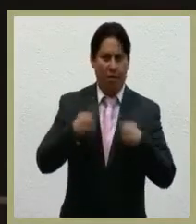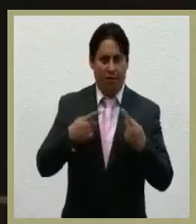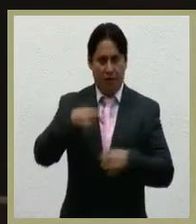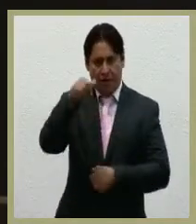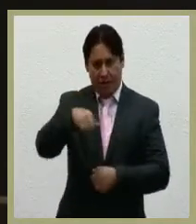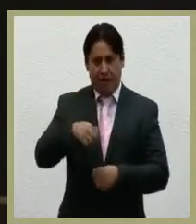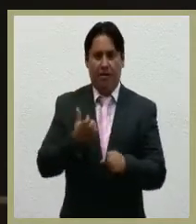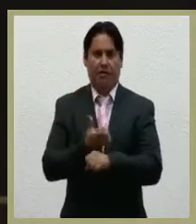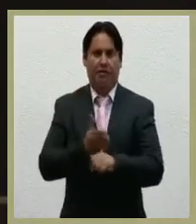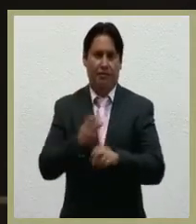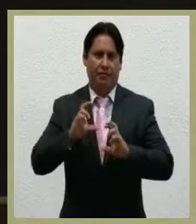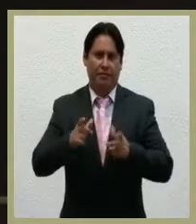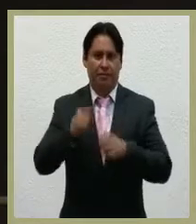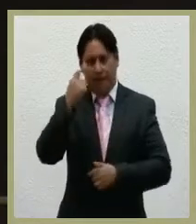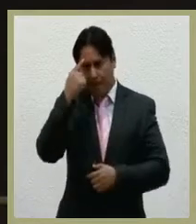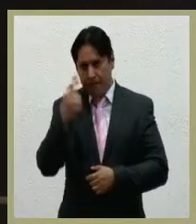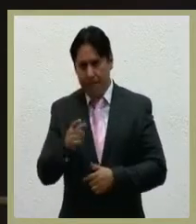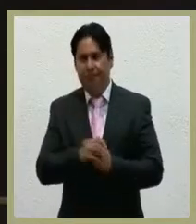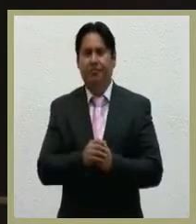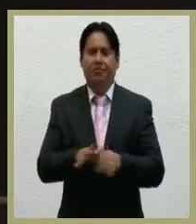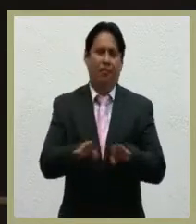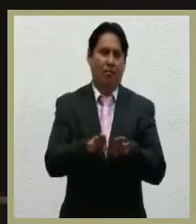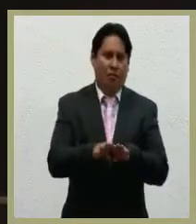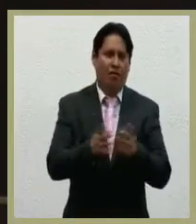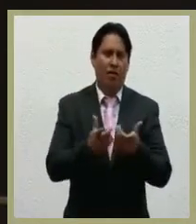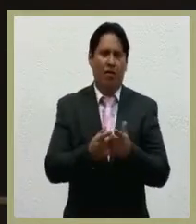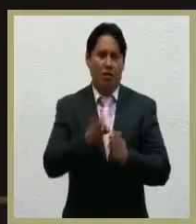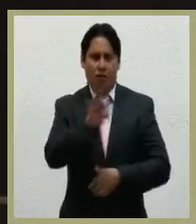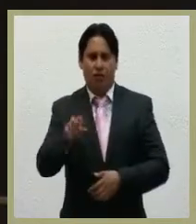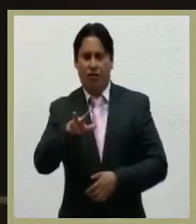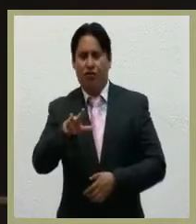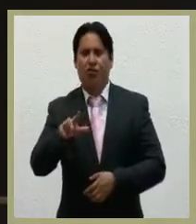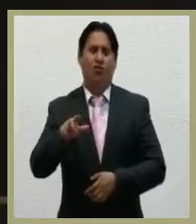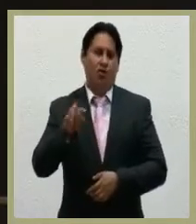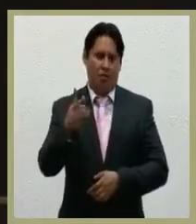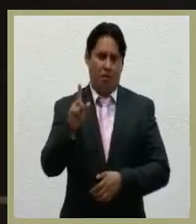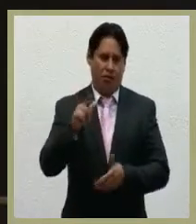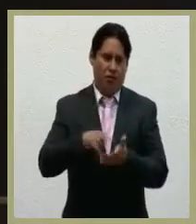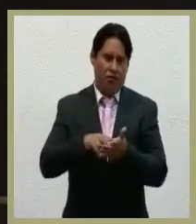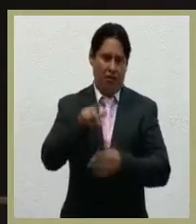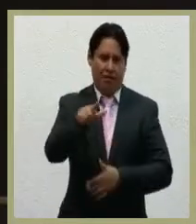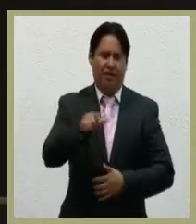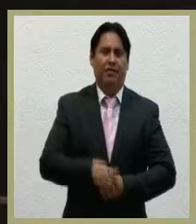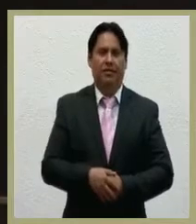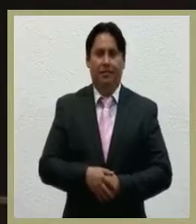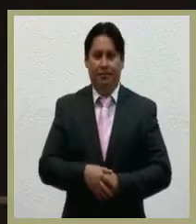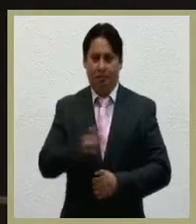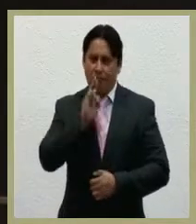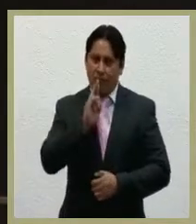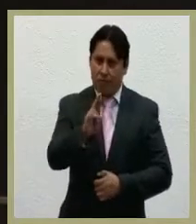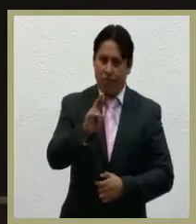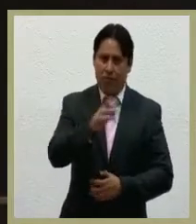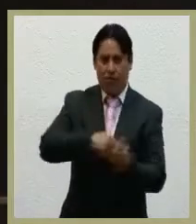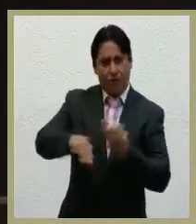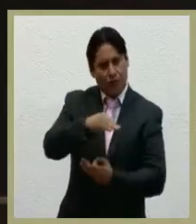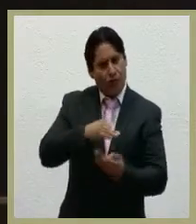Chiapas, aprobado mediante decreto número 181 de fecha 18 de mayo del 2017. Así lo resolvieron y dictaminaron